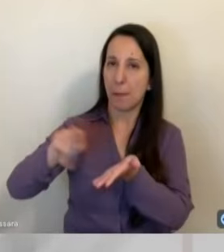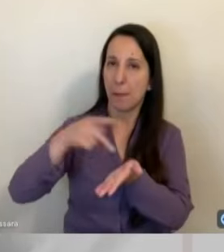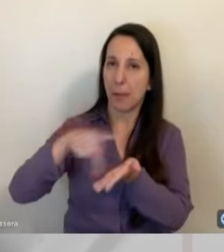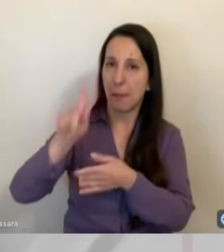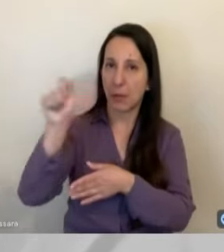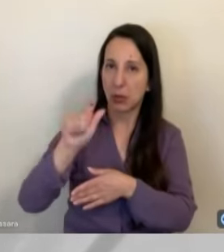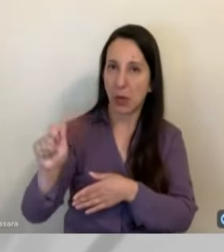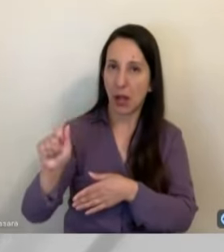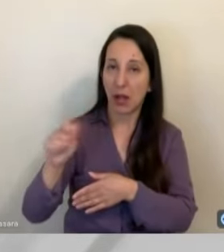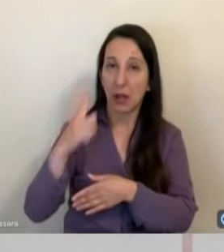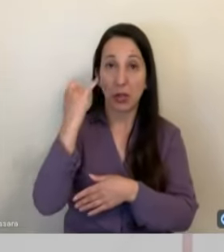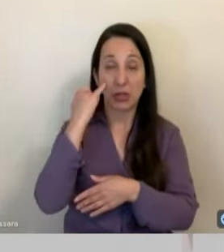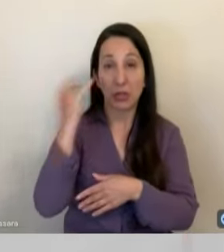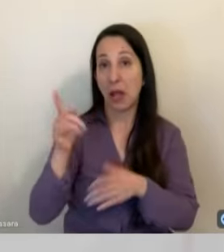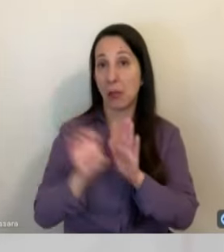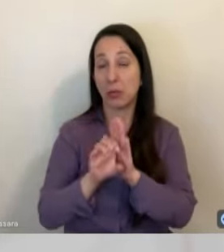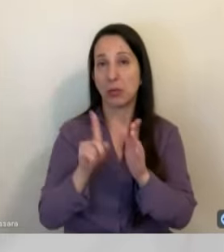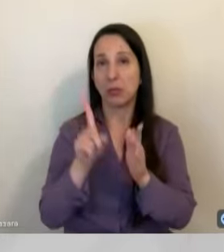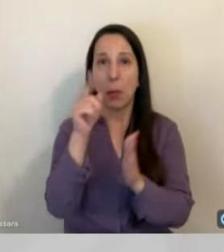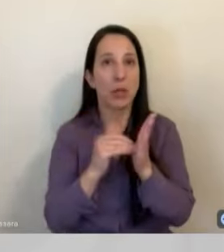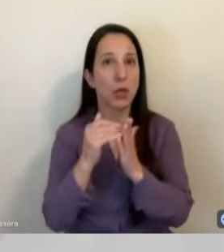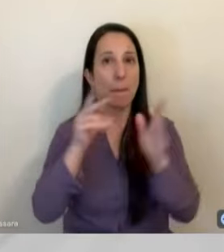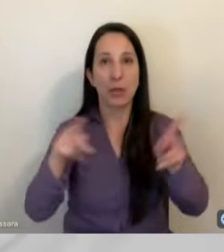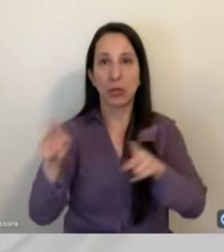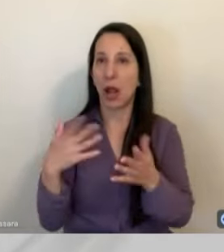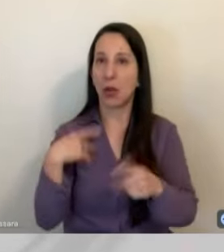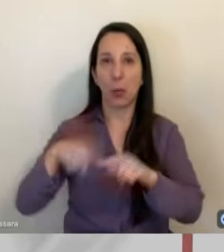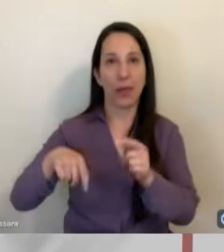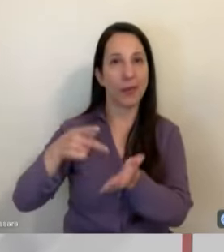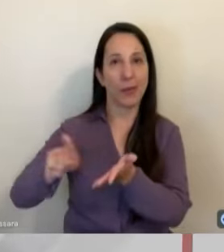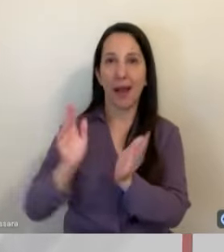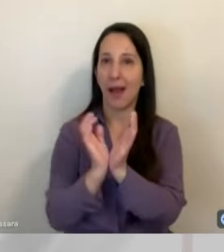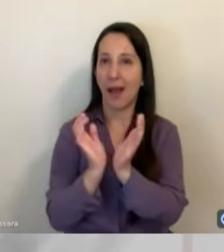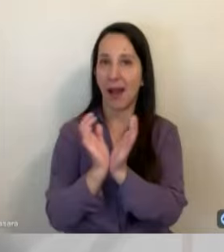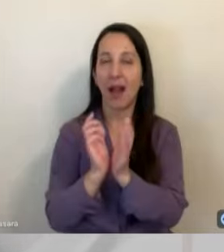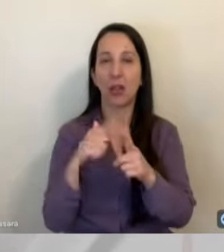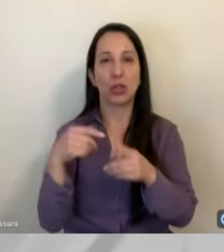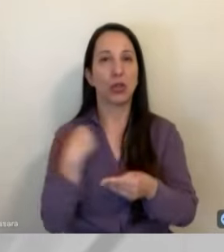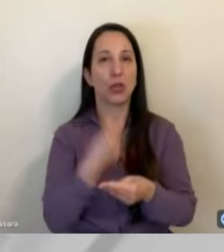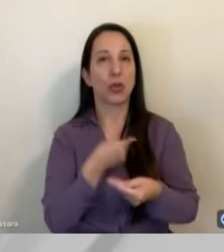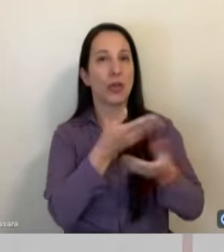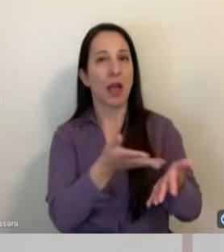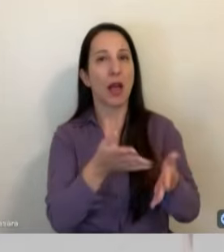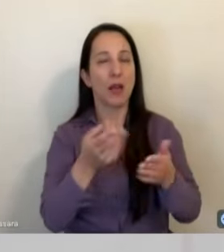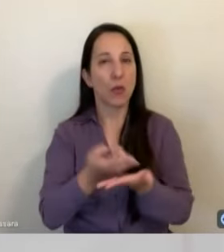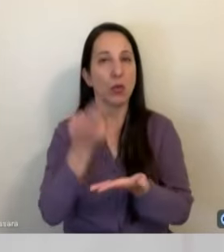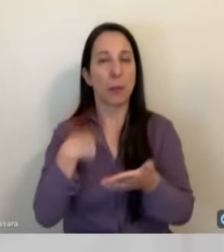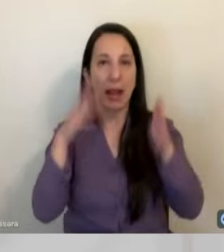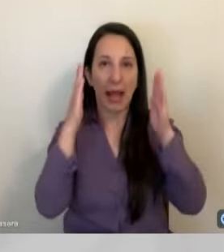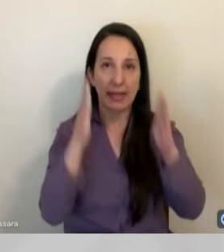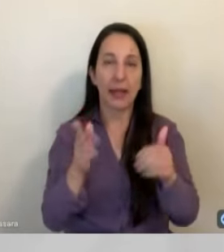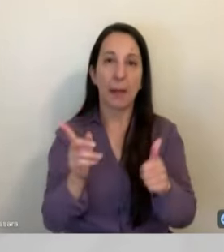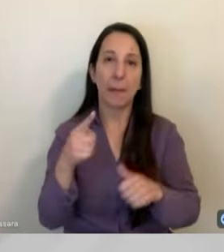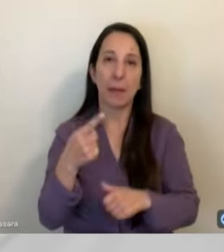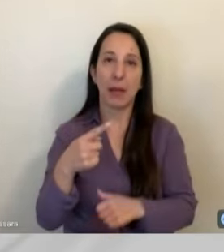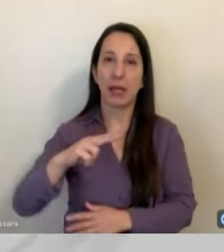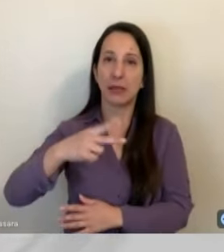porque hablamos de 1 millón de personas que no están cotizando, vamos a tener recursos para atender todo lo que es primera y